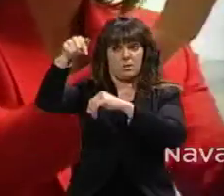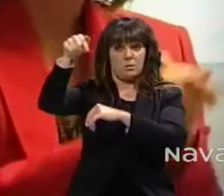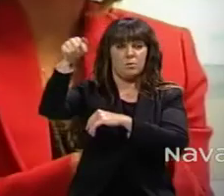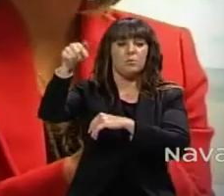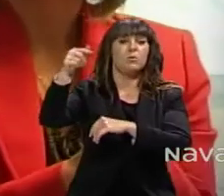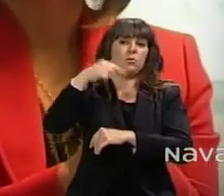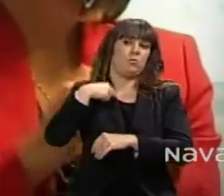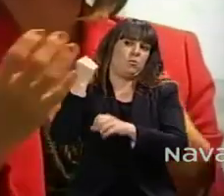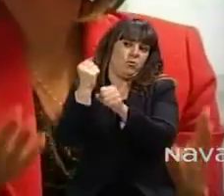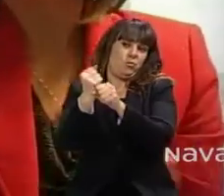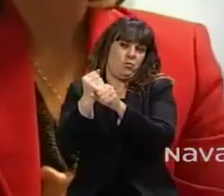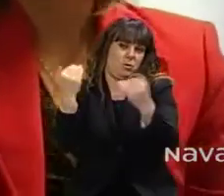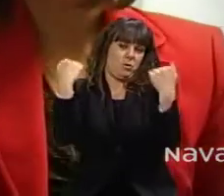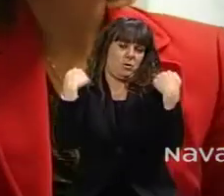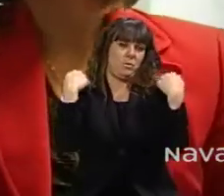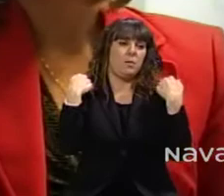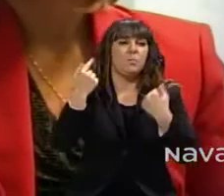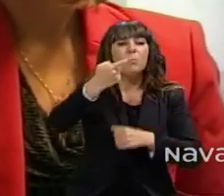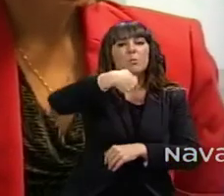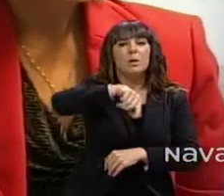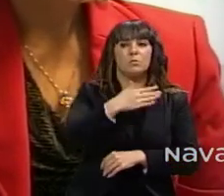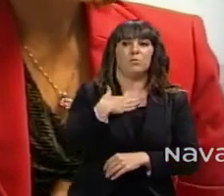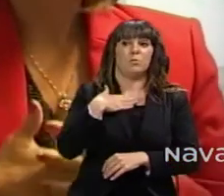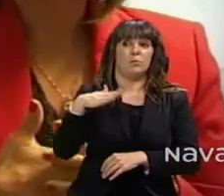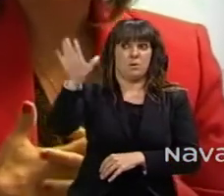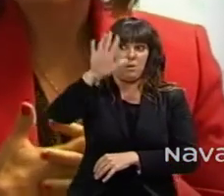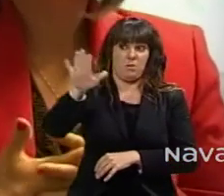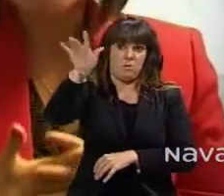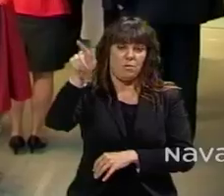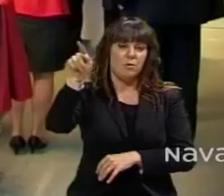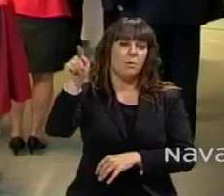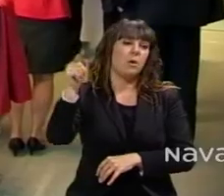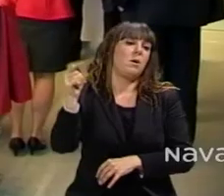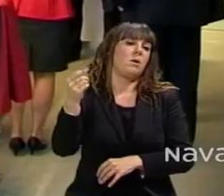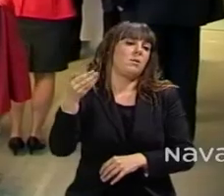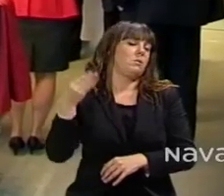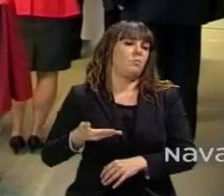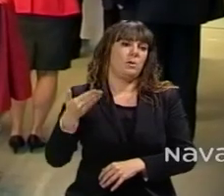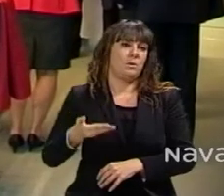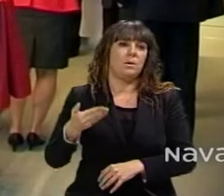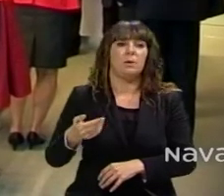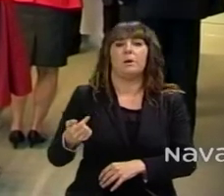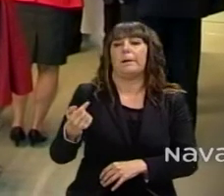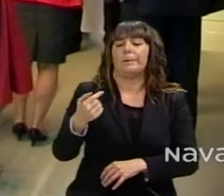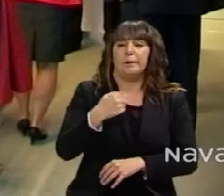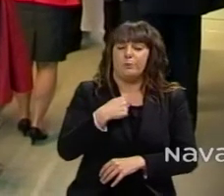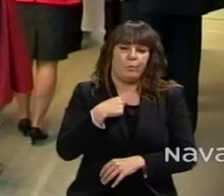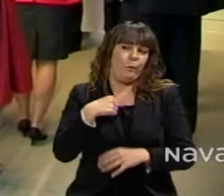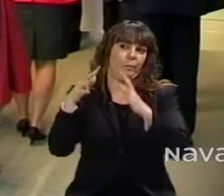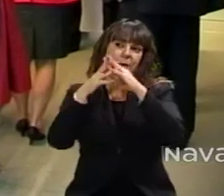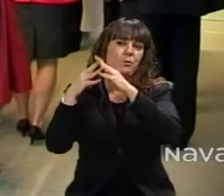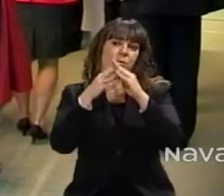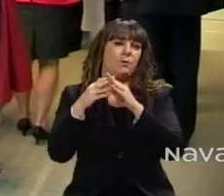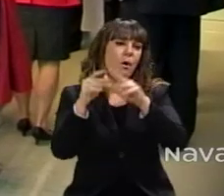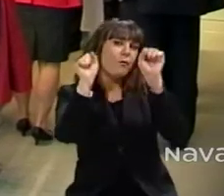Para nosotros es muy importante y para la región que estamos nosotros representando, yo no estoy aquí solamente hablando por mi condado, por